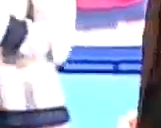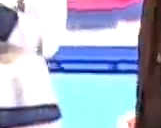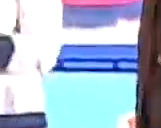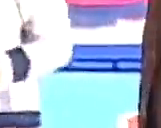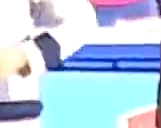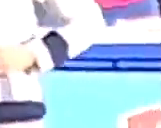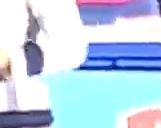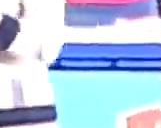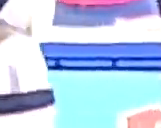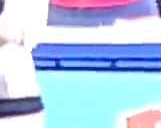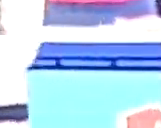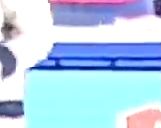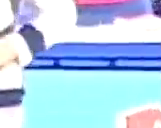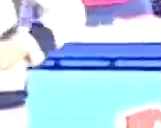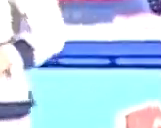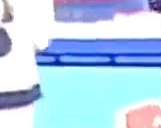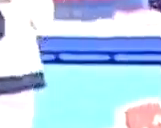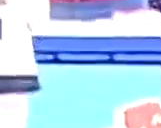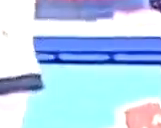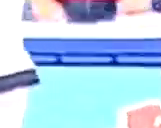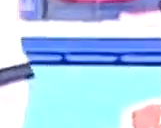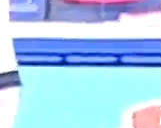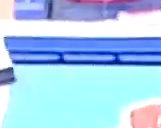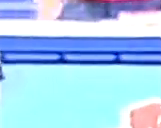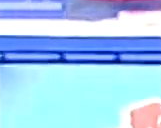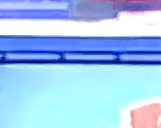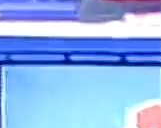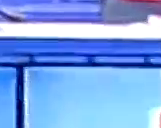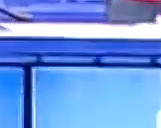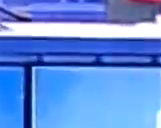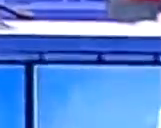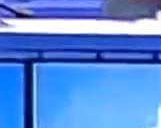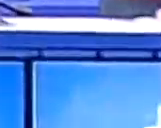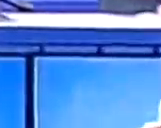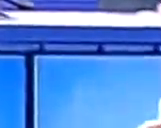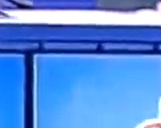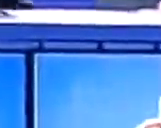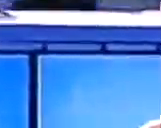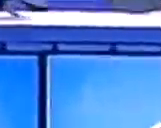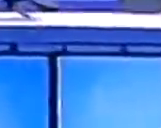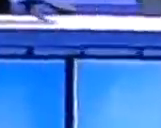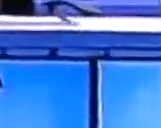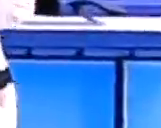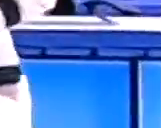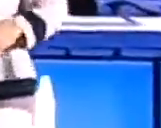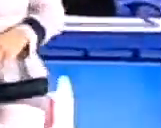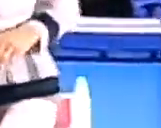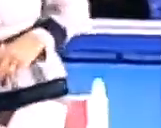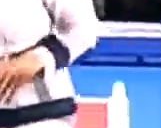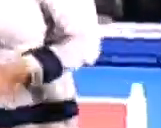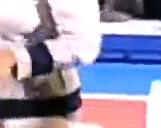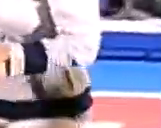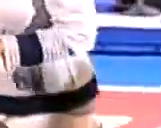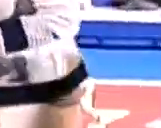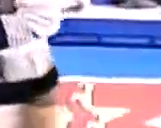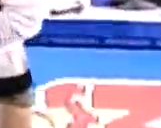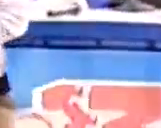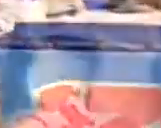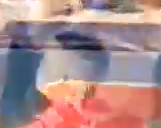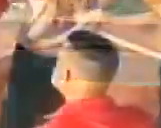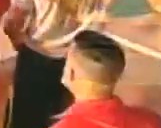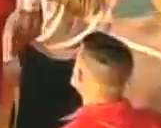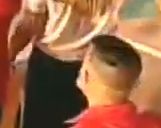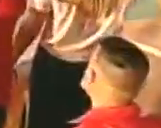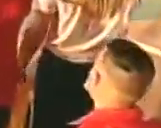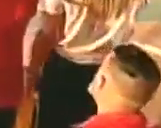lo pones tú. Y a la ley, olé, y a la ley, hola. Y a la ley, olé, y